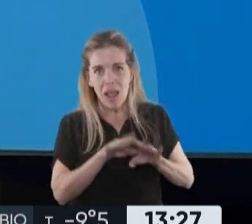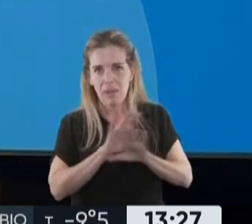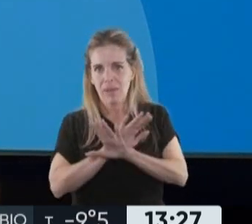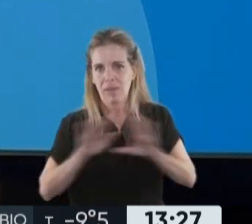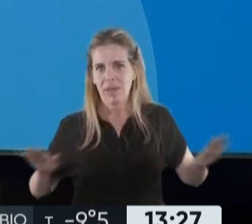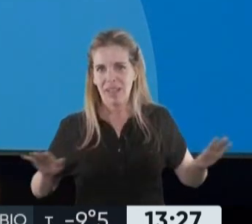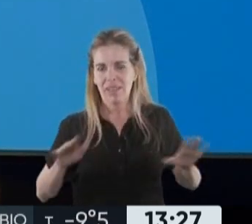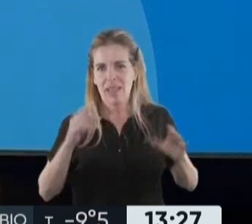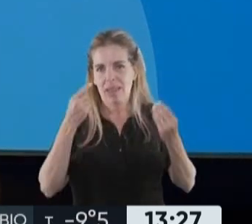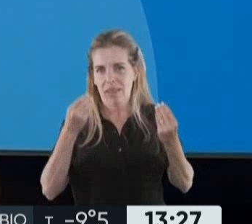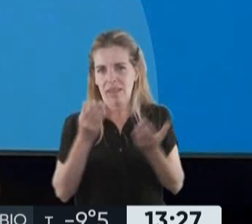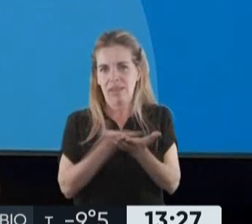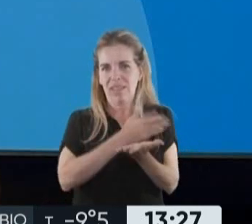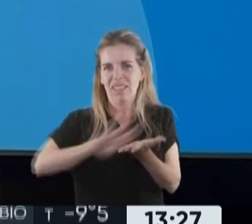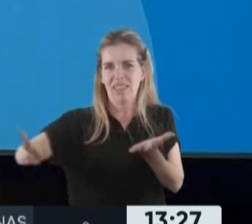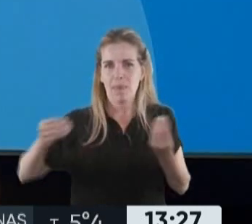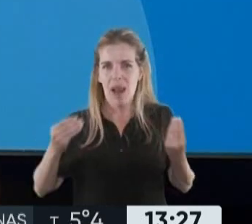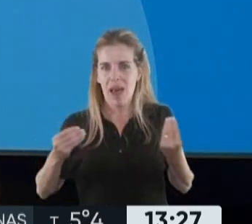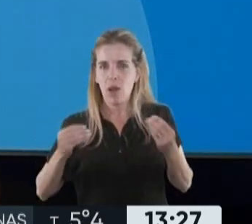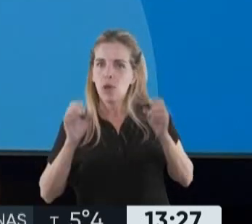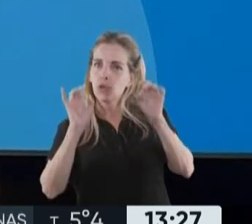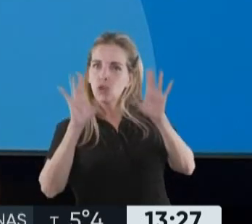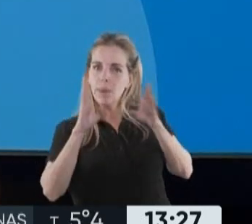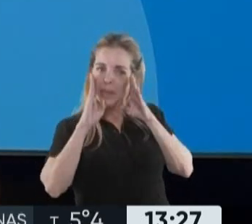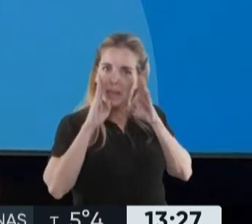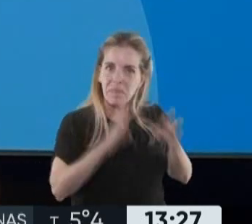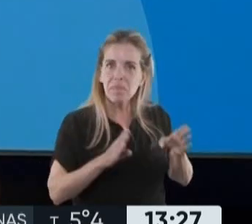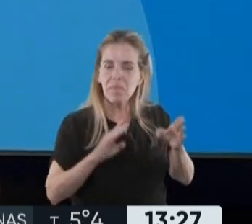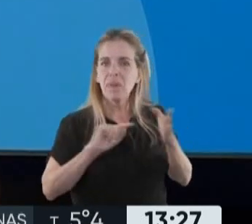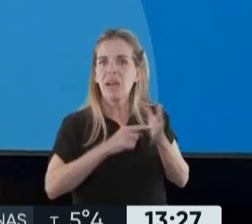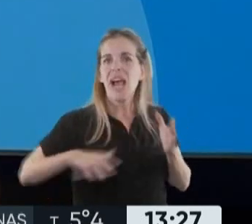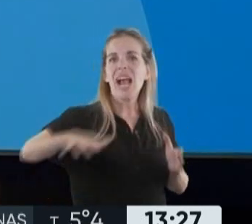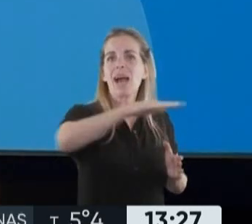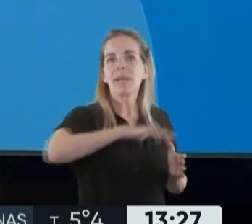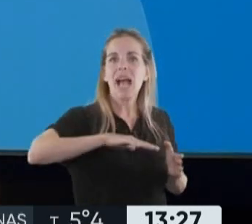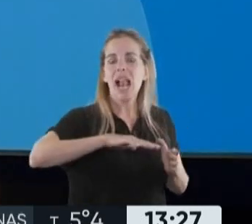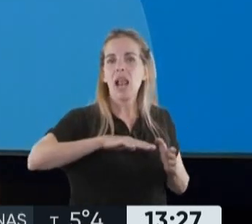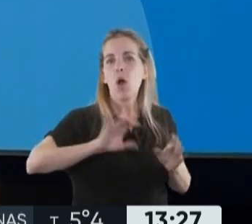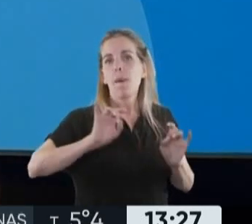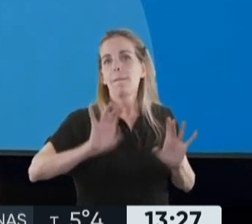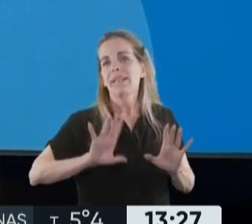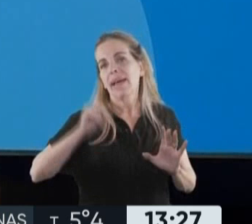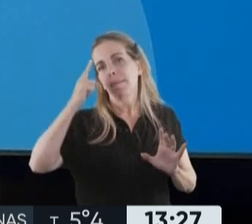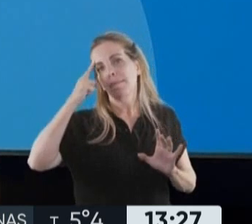construyendo una Argentina con un centro opulento y con periferias al norte y al sur que